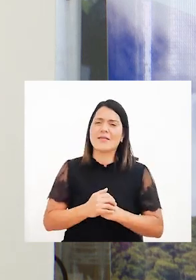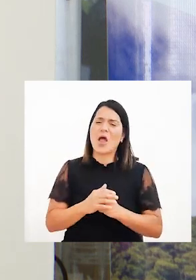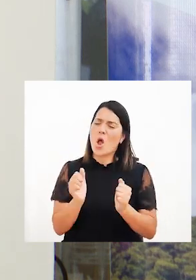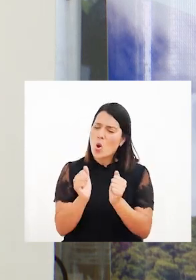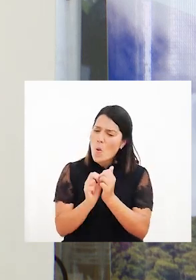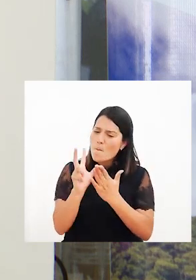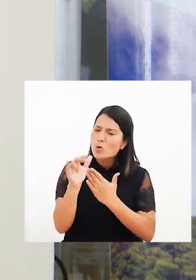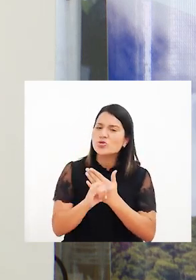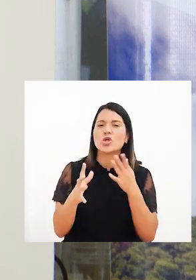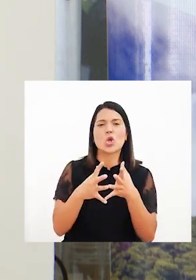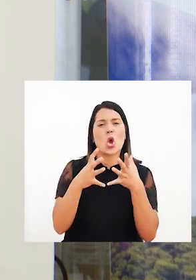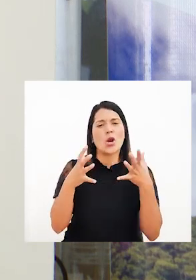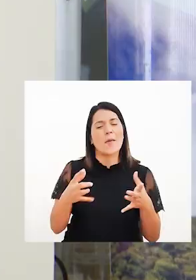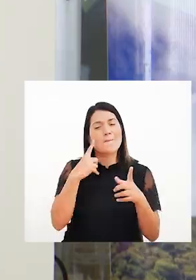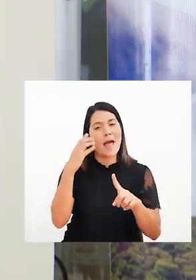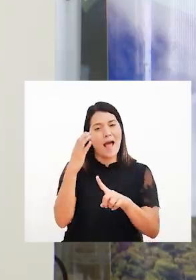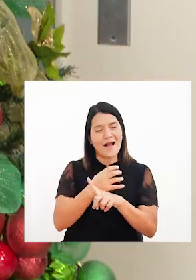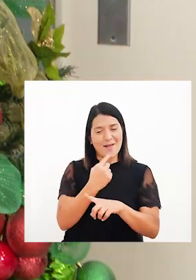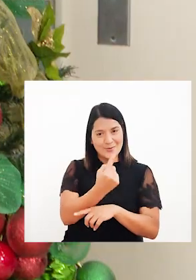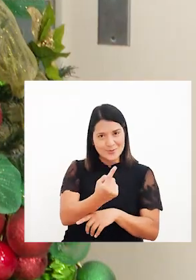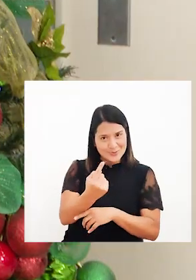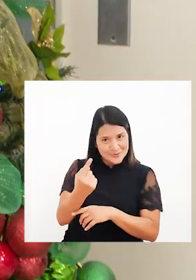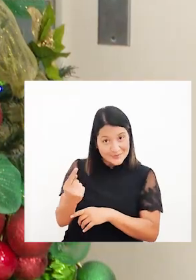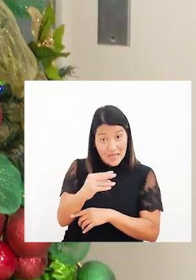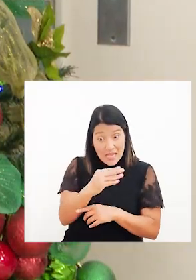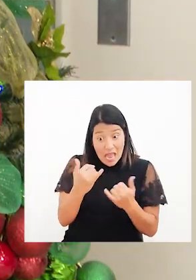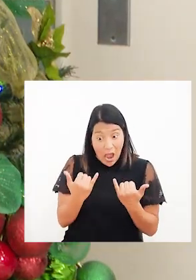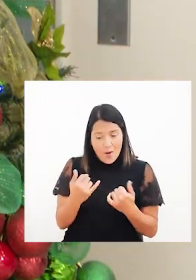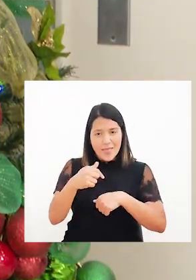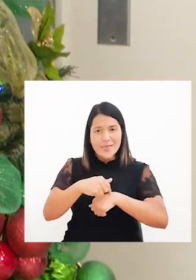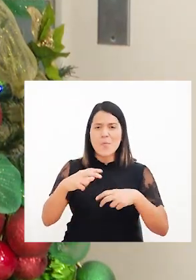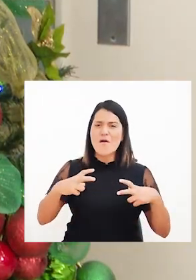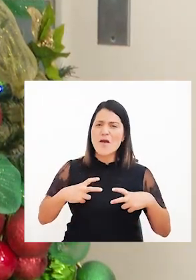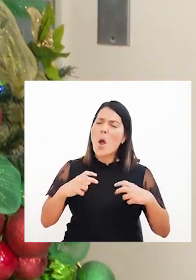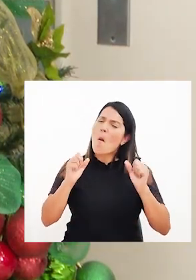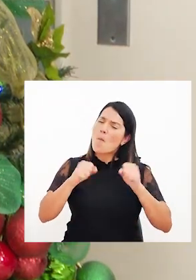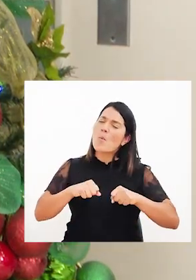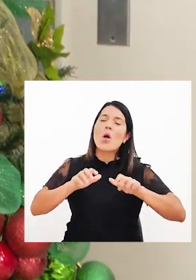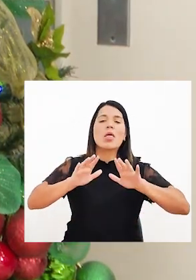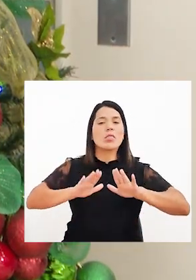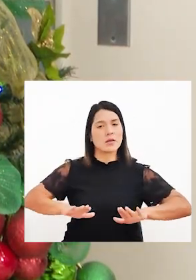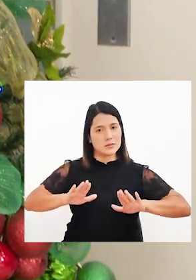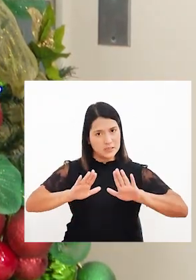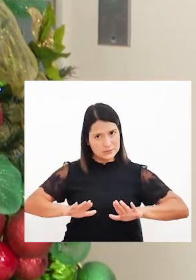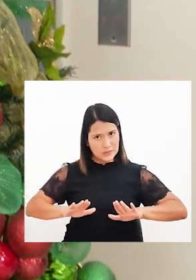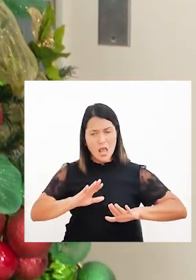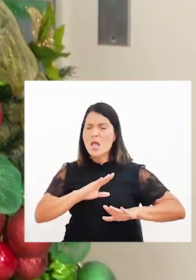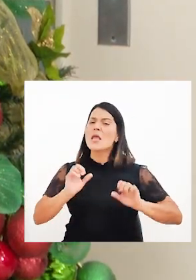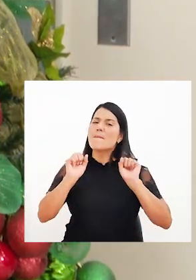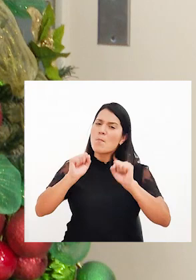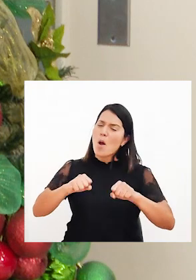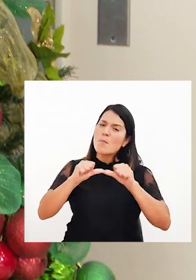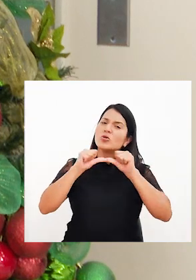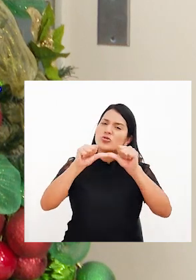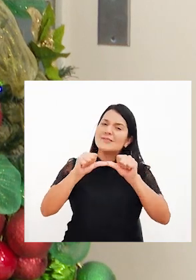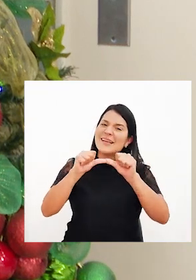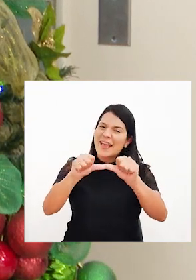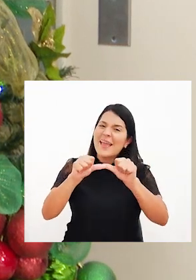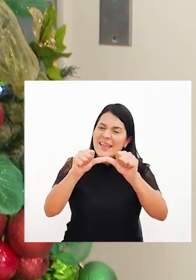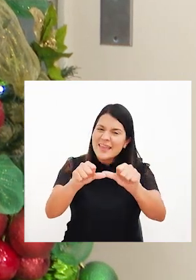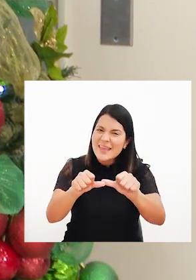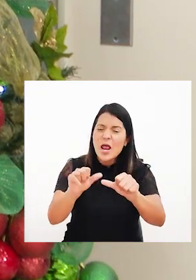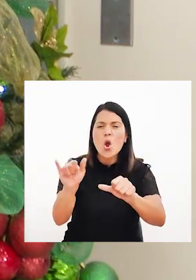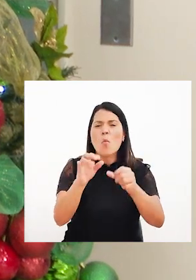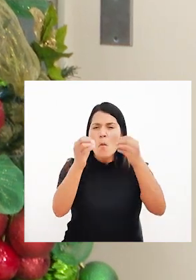de proyectos grandes para cada uno de ustedes y que ahora en vacaciones podamos descansar y que podamos seguir siendo